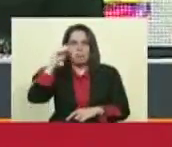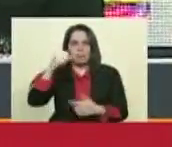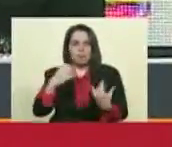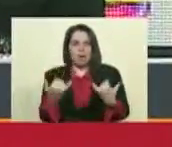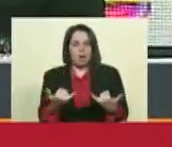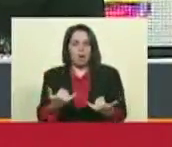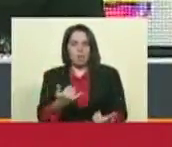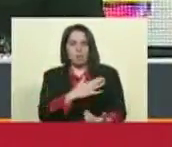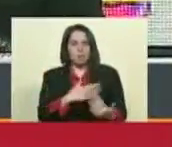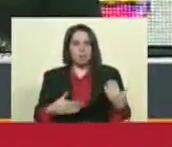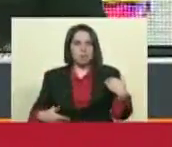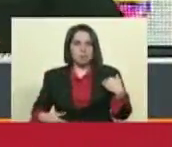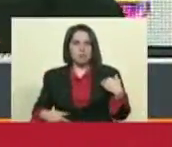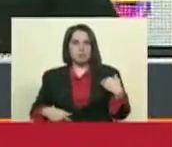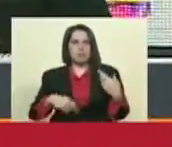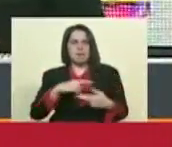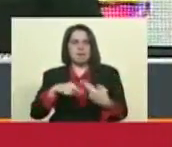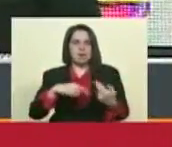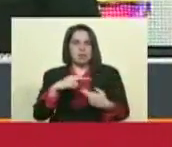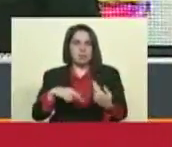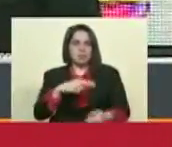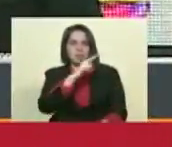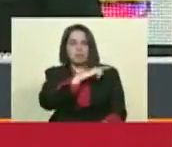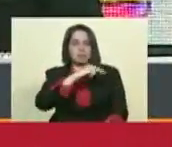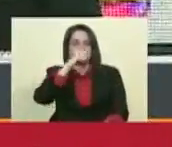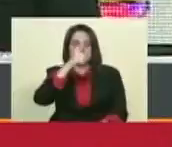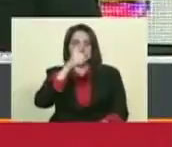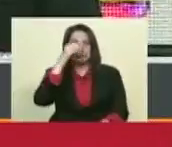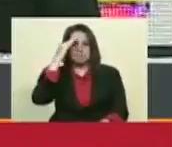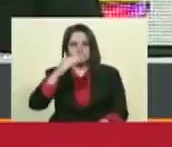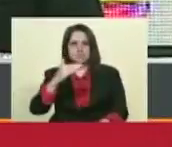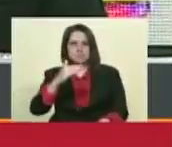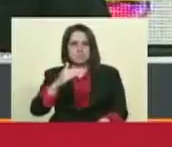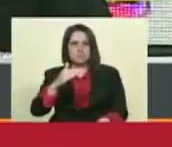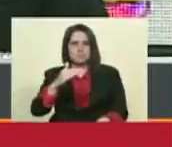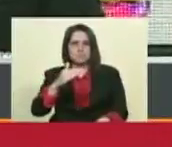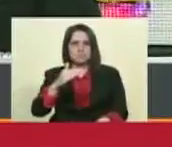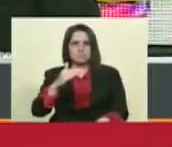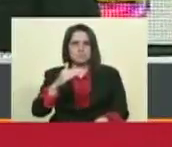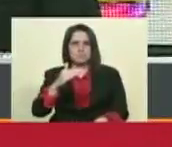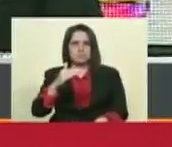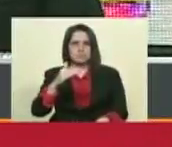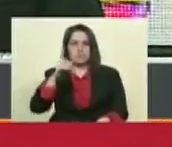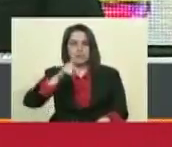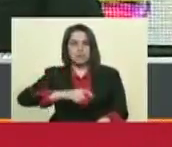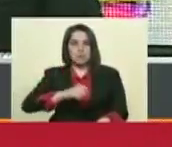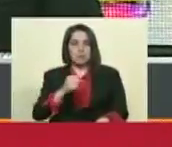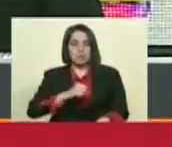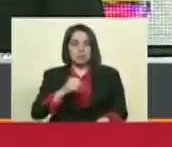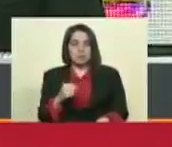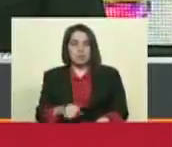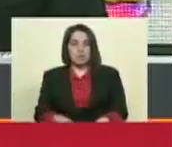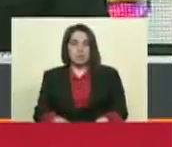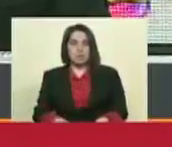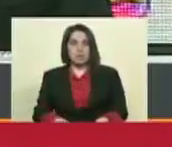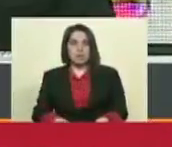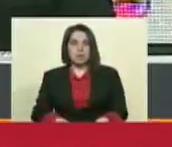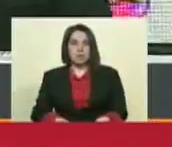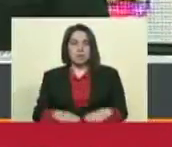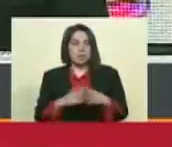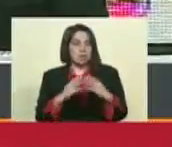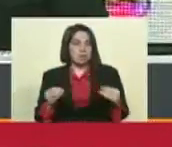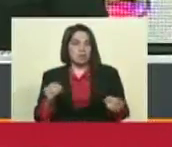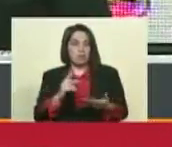presidente de la República y comandante en jefe de la Fuerza Armada y también de las fuerzas policiales, todas estas